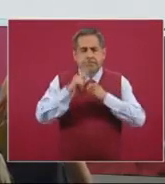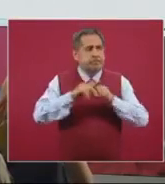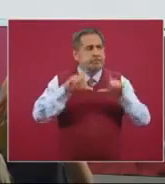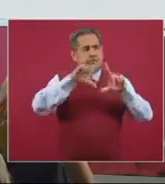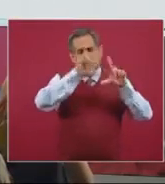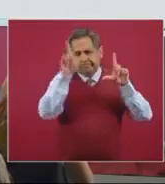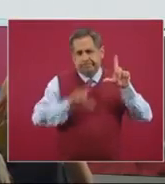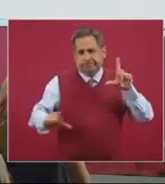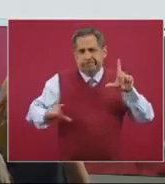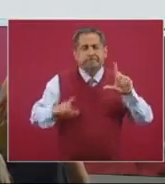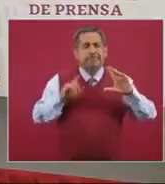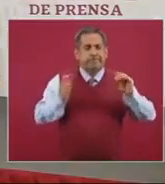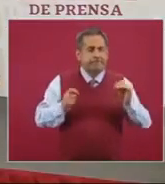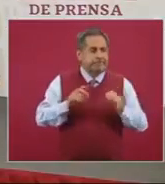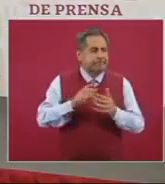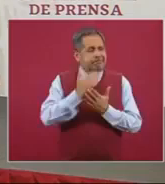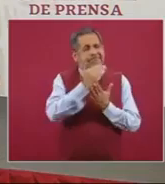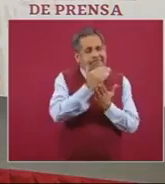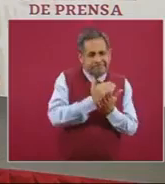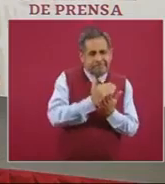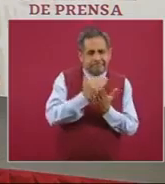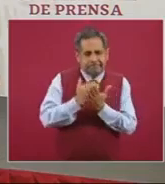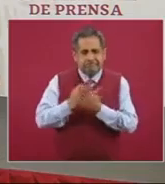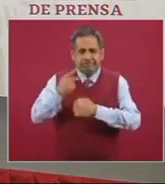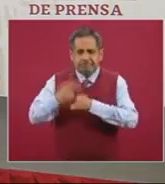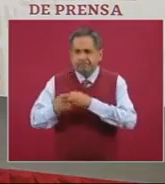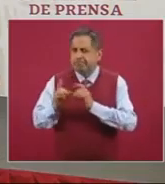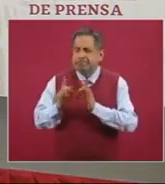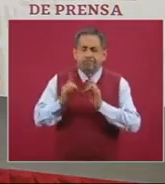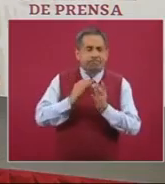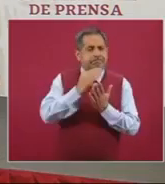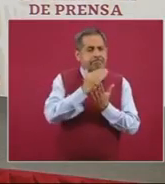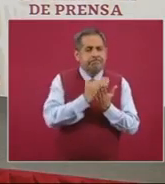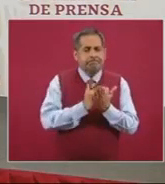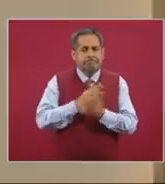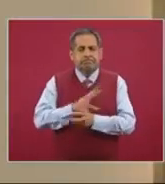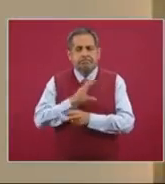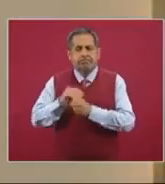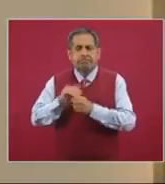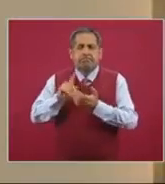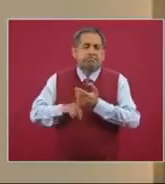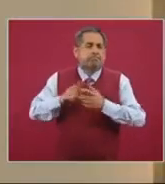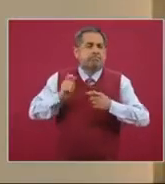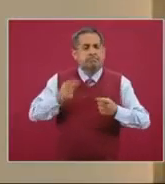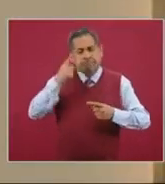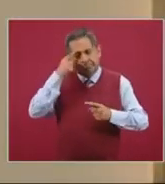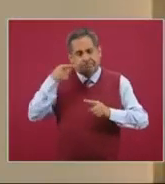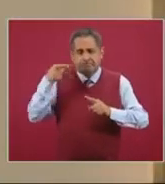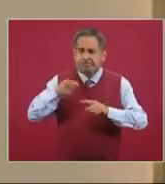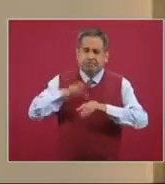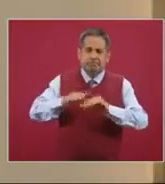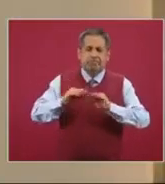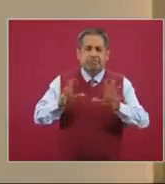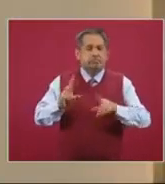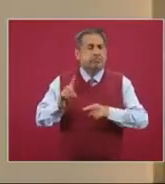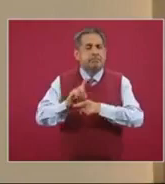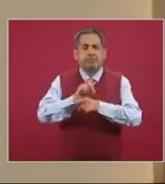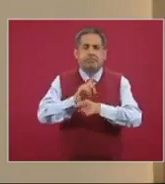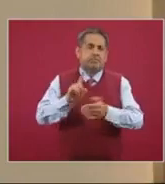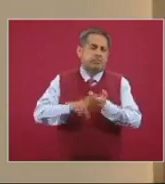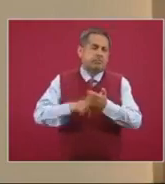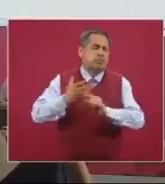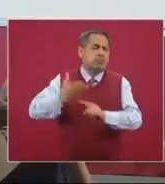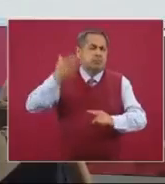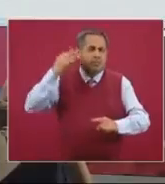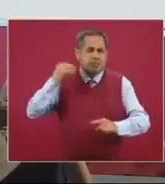la reducción de riesgos a partir de una estrategia general definida desde hace mucho tiempo